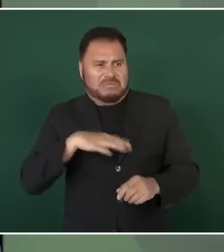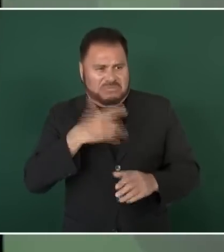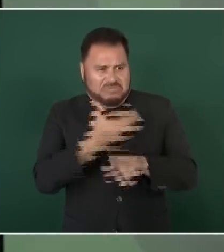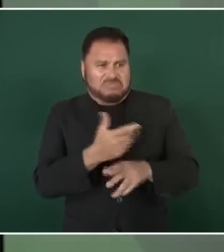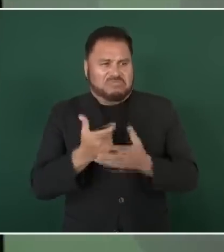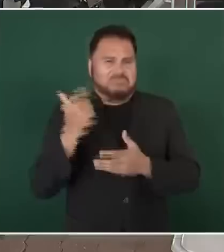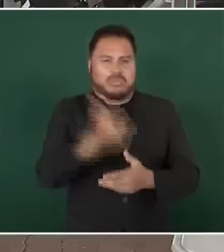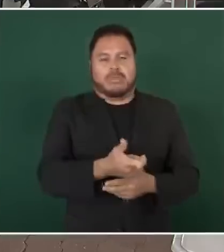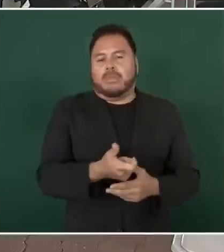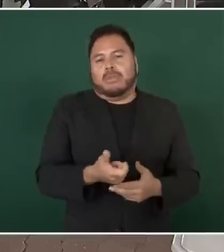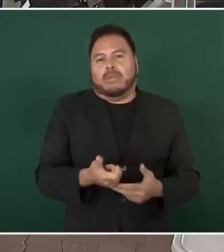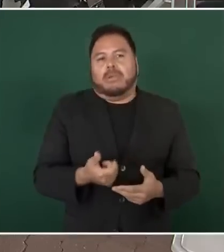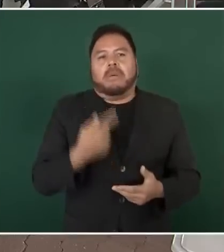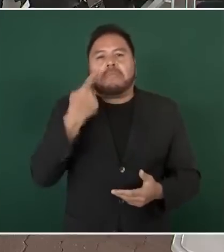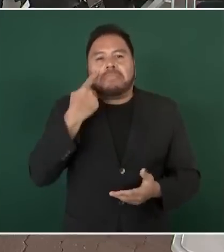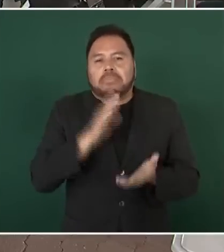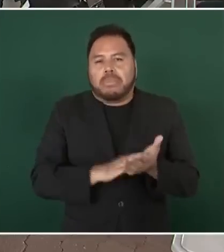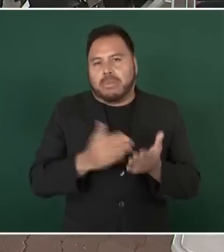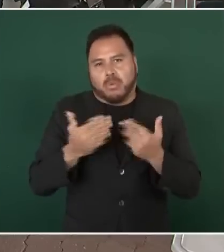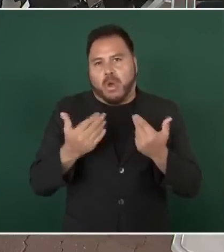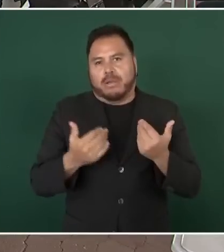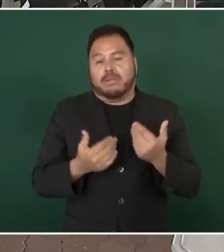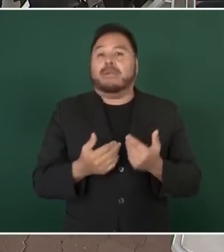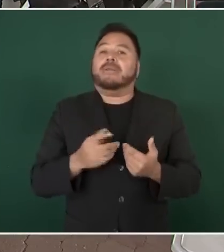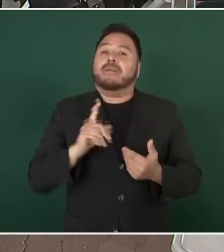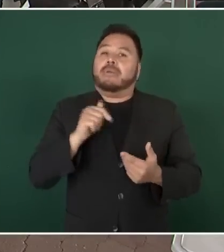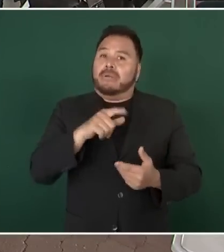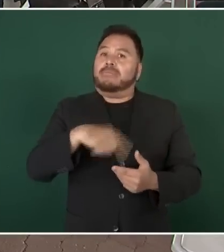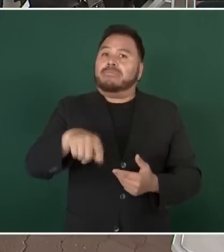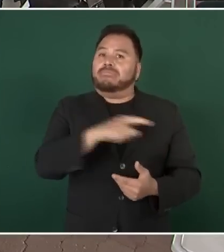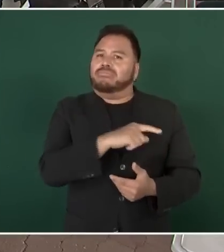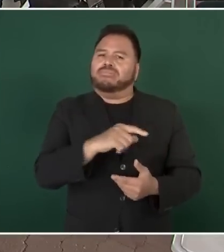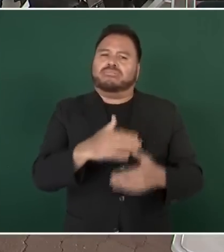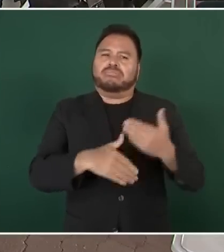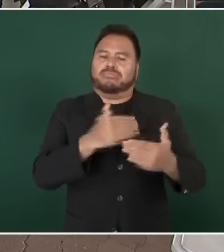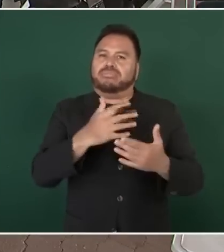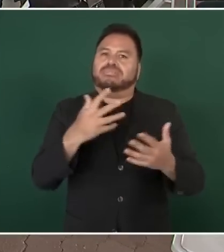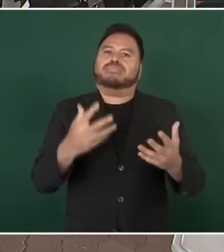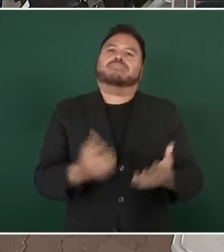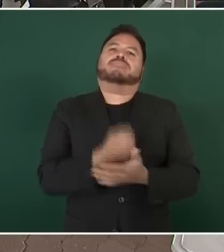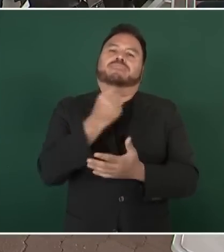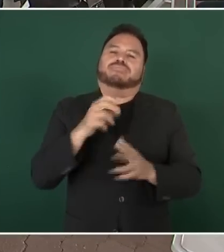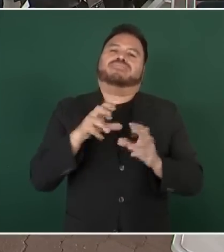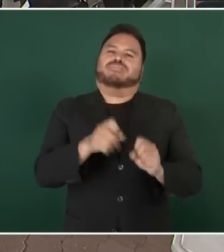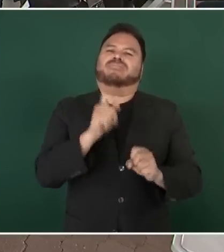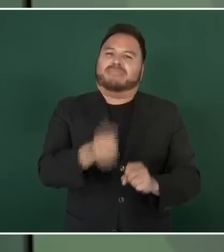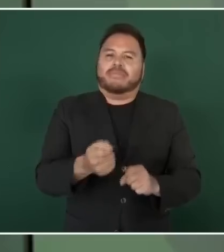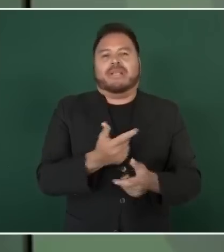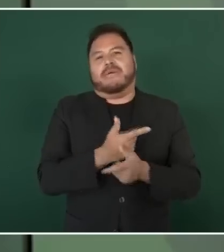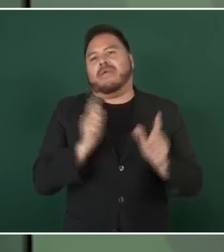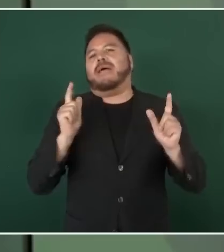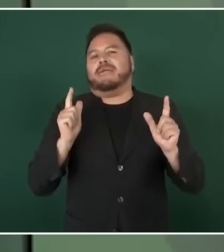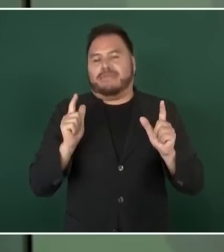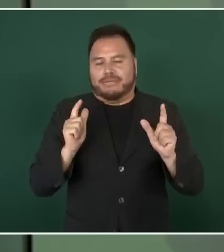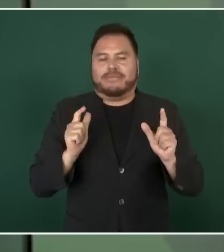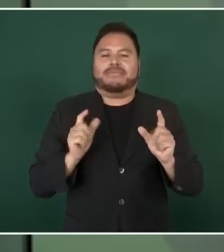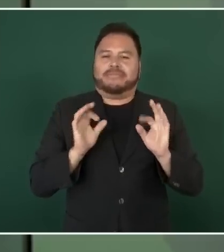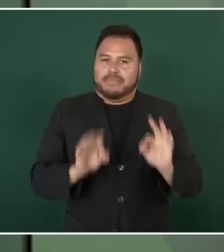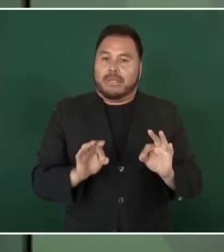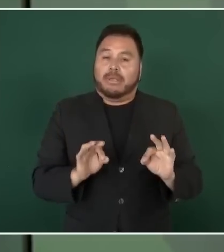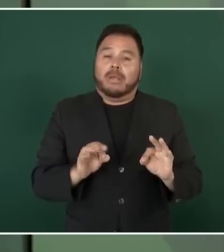En suma, la libertad se había conquistado sin muchos problemas. Los daños a los